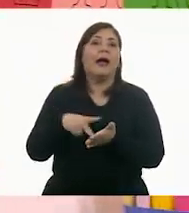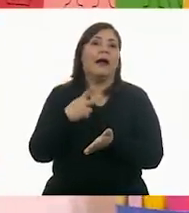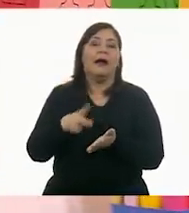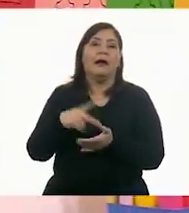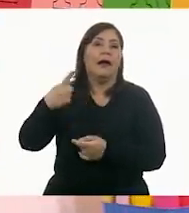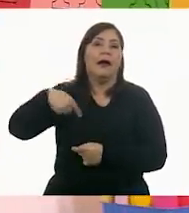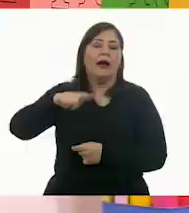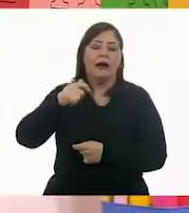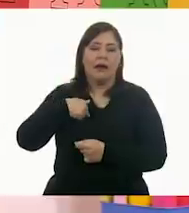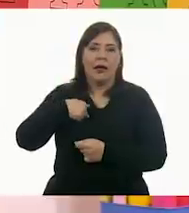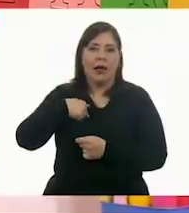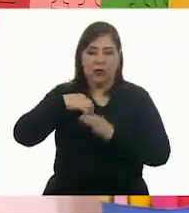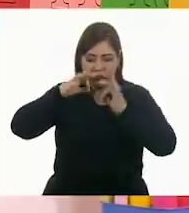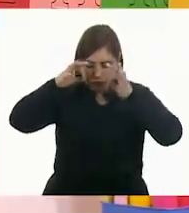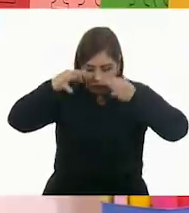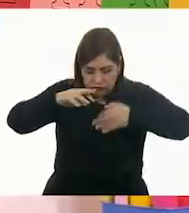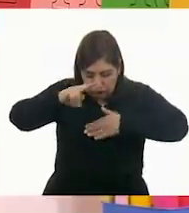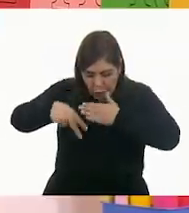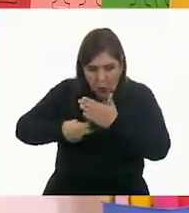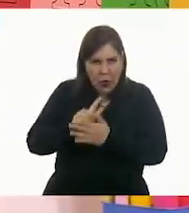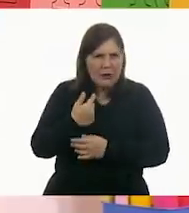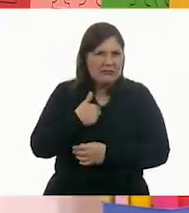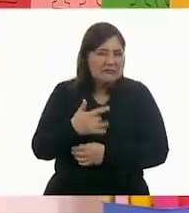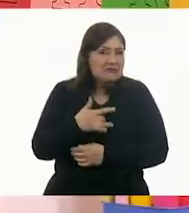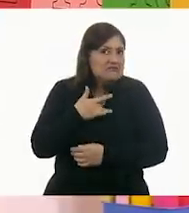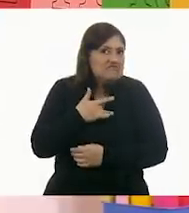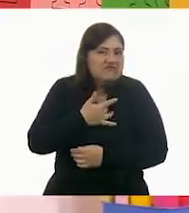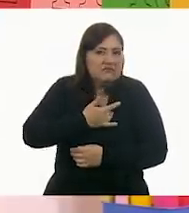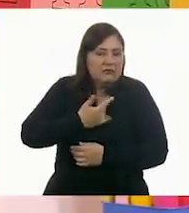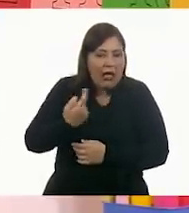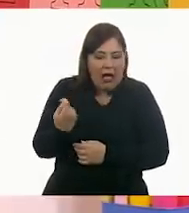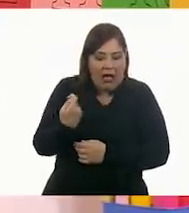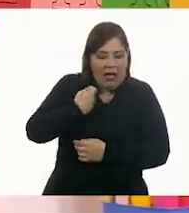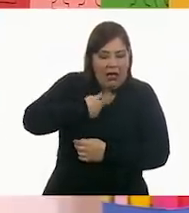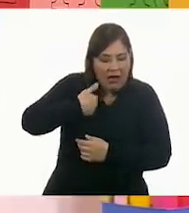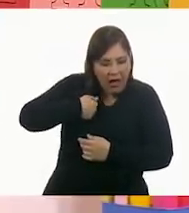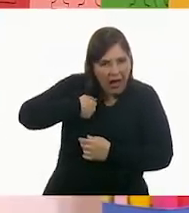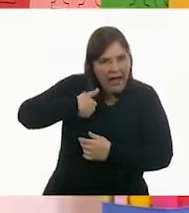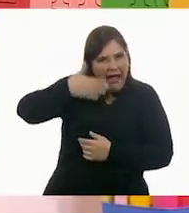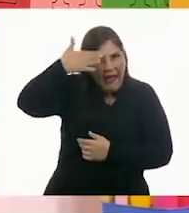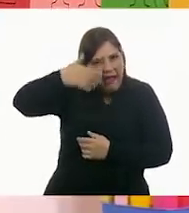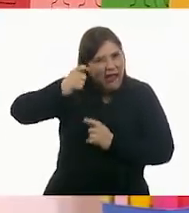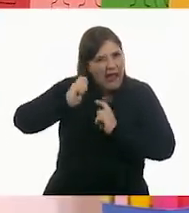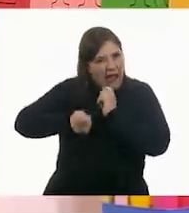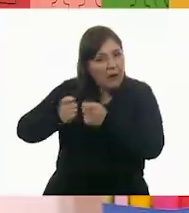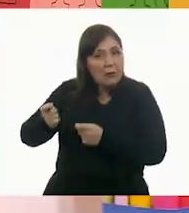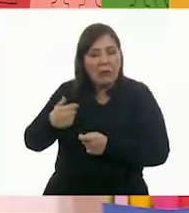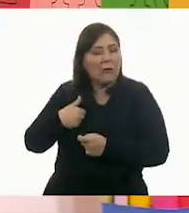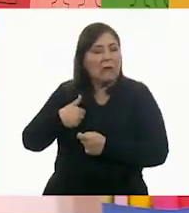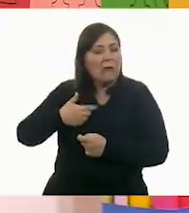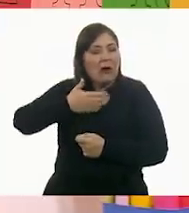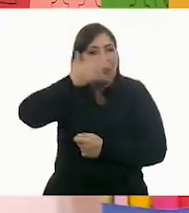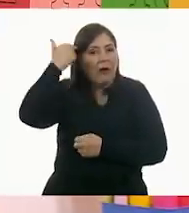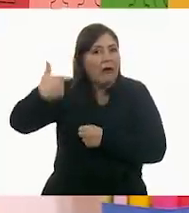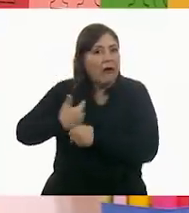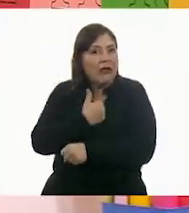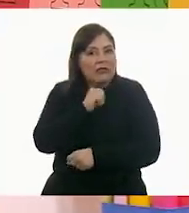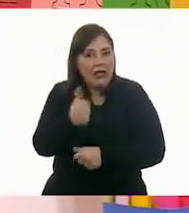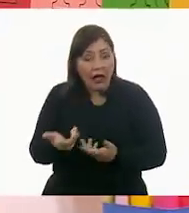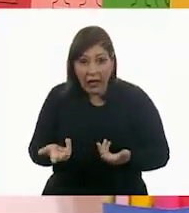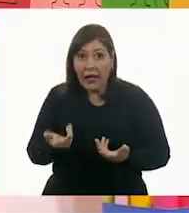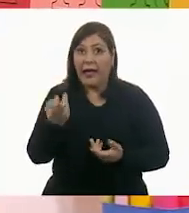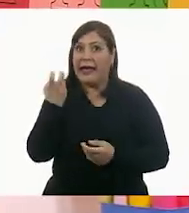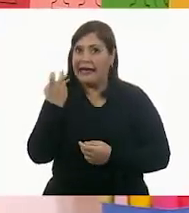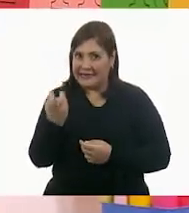no conocemos lo que está pasando dentro de nosotros, así como en nuestro cerebro. Entonces, por eso,